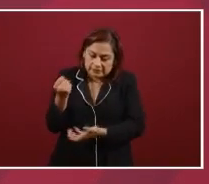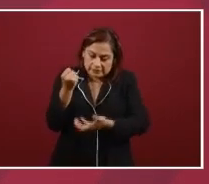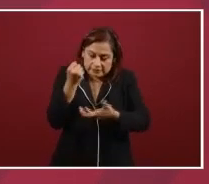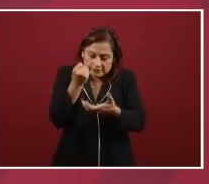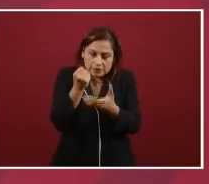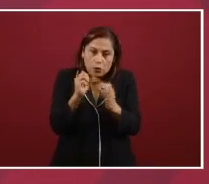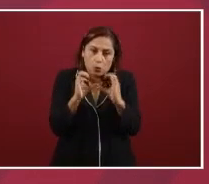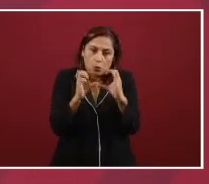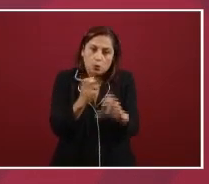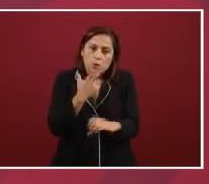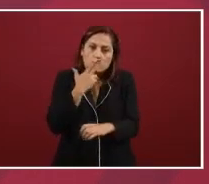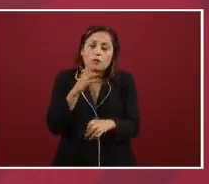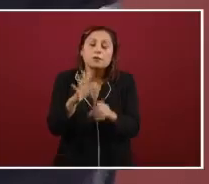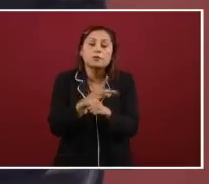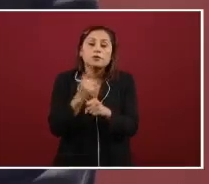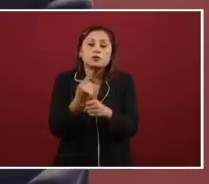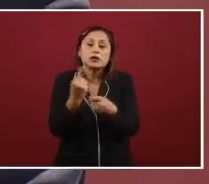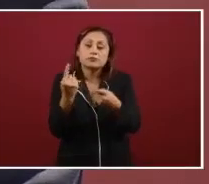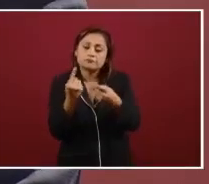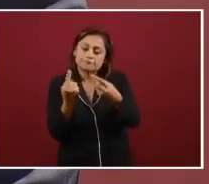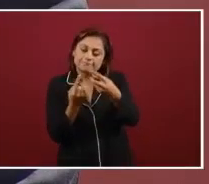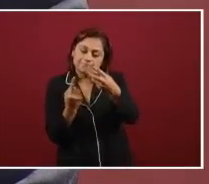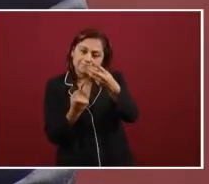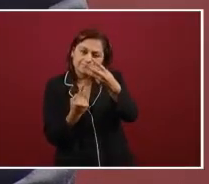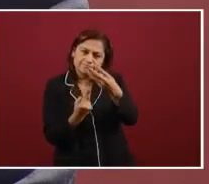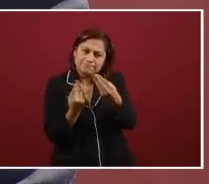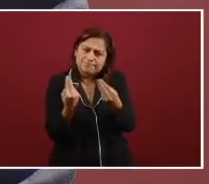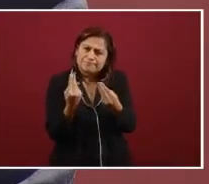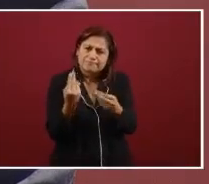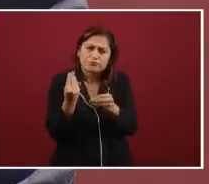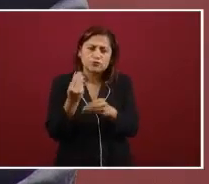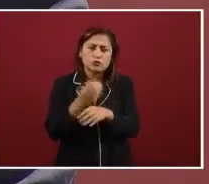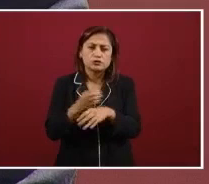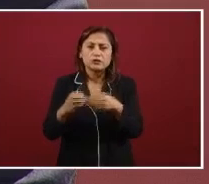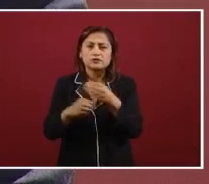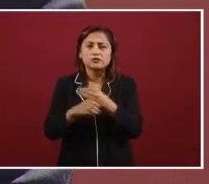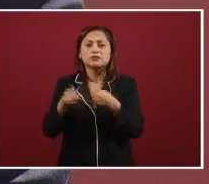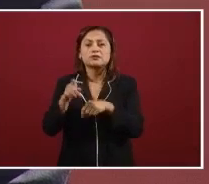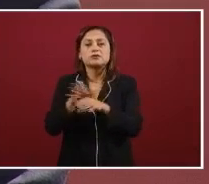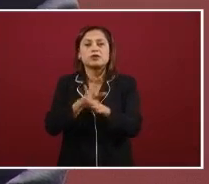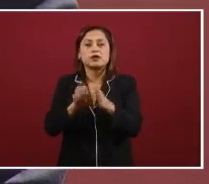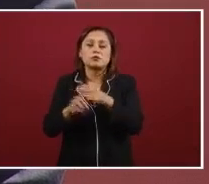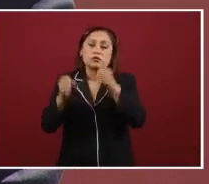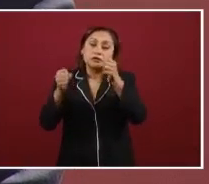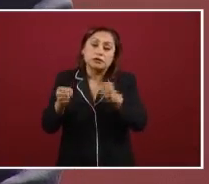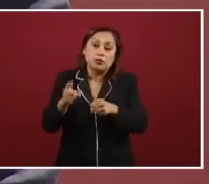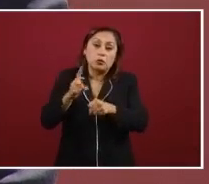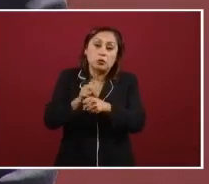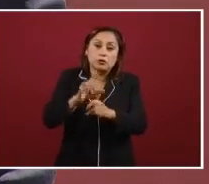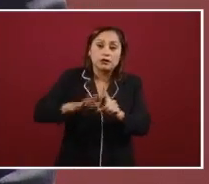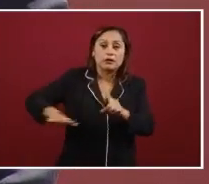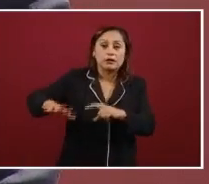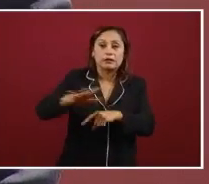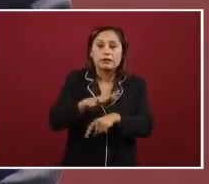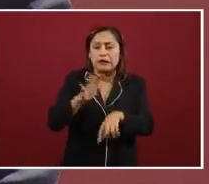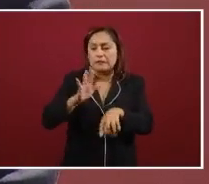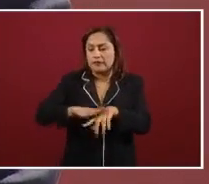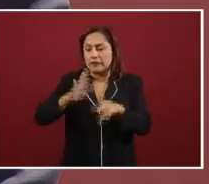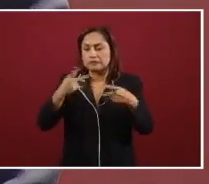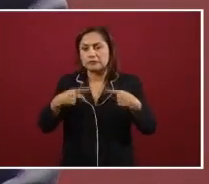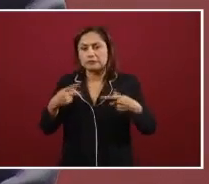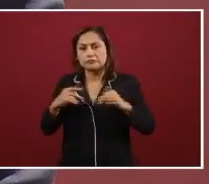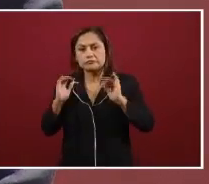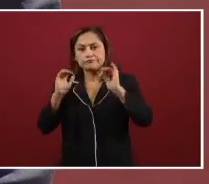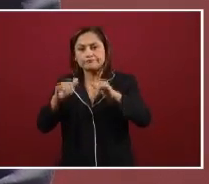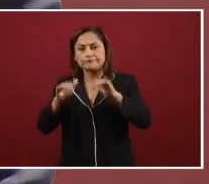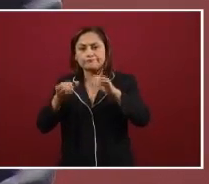para tener más elementos, garantizar la seguridad pública y tener instalaciones, tener equipo, y en eso